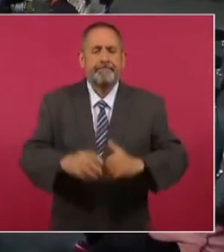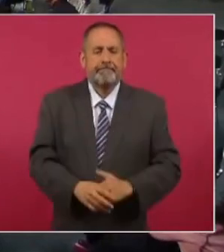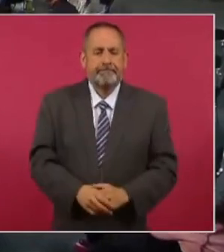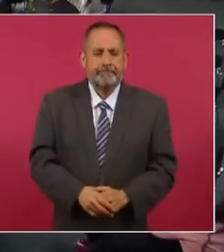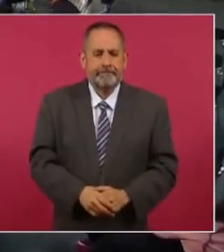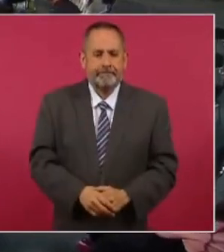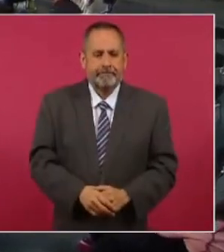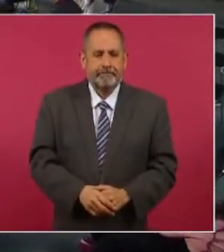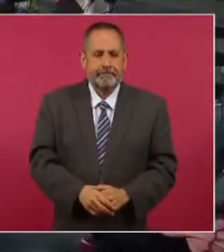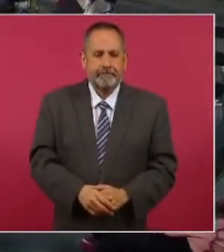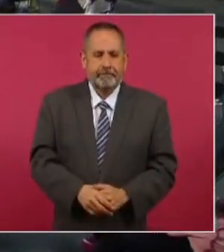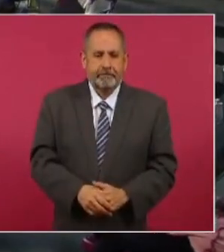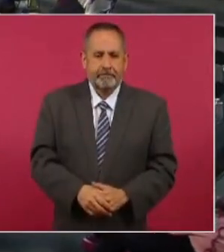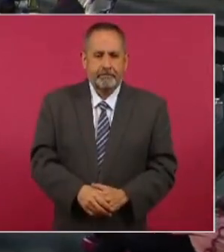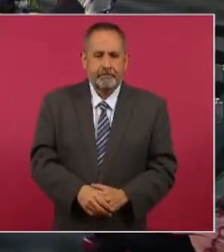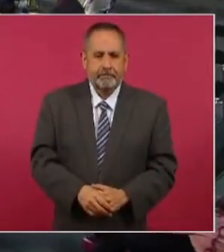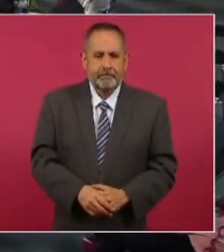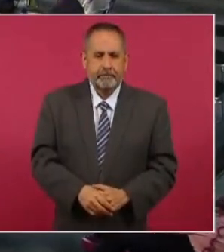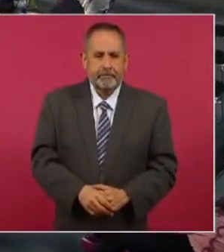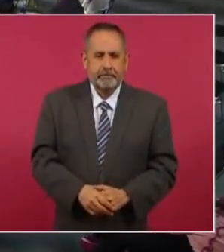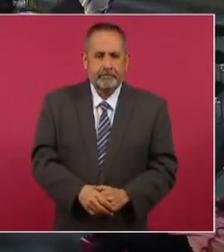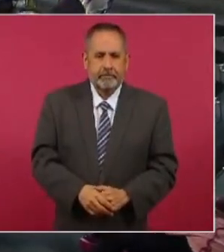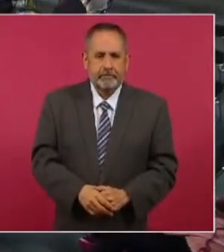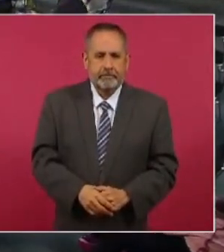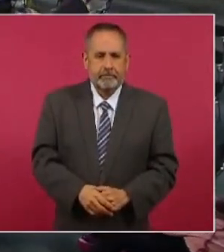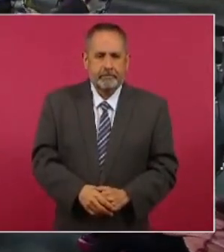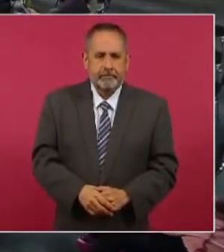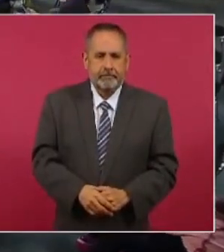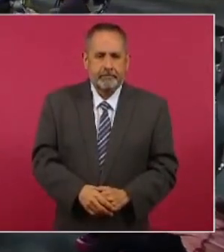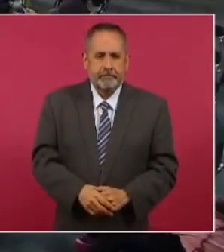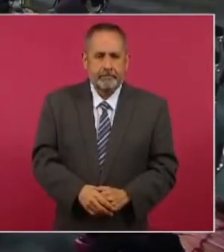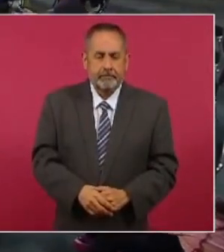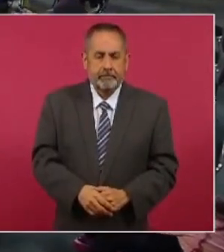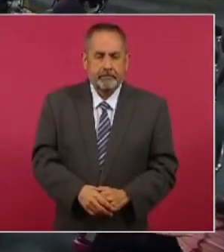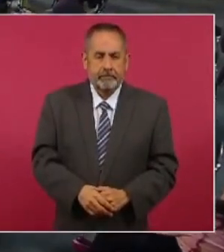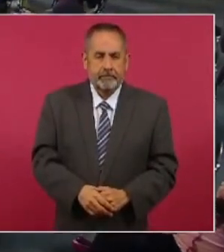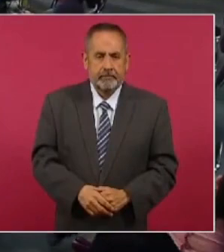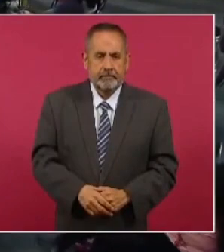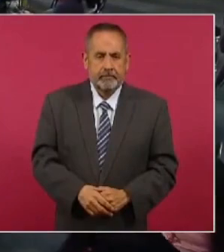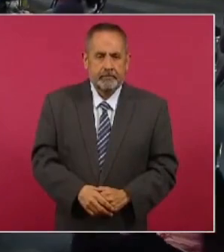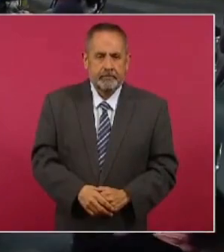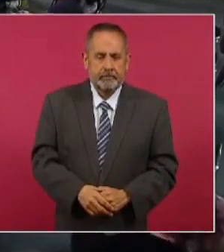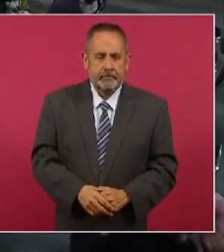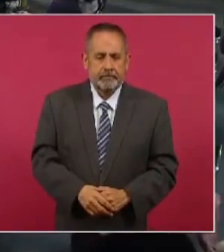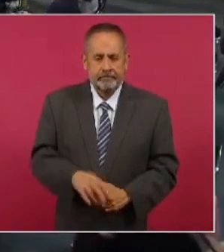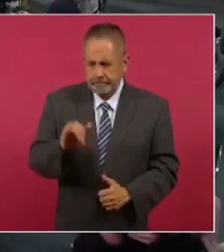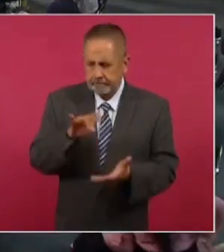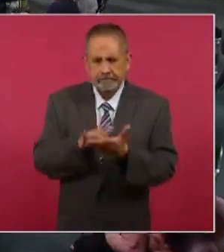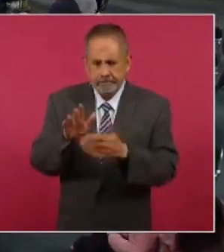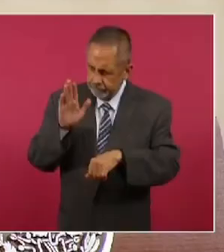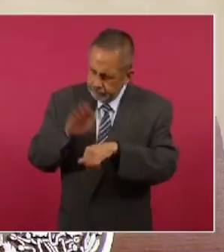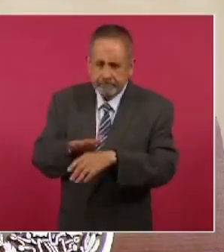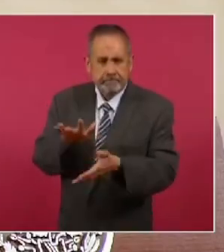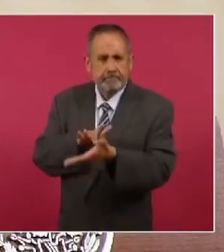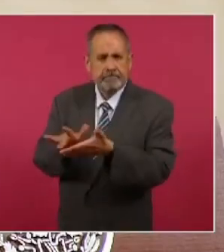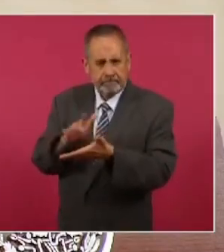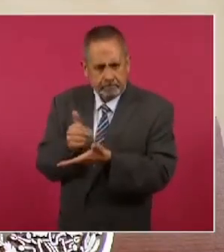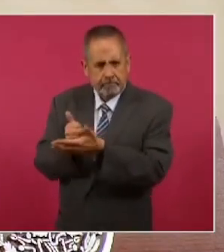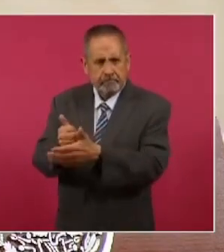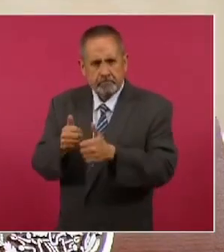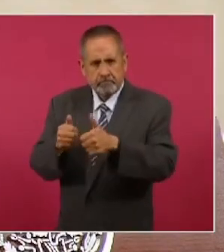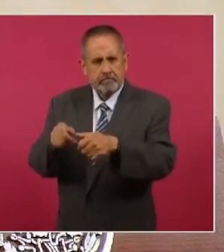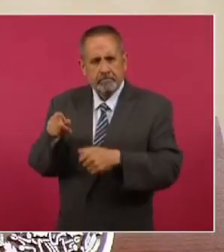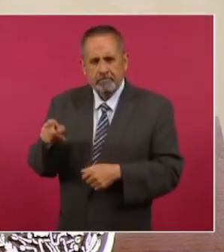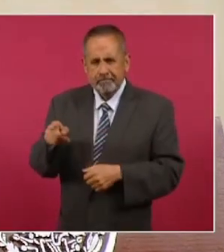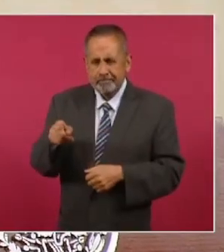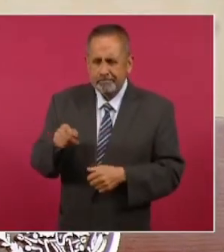mande se ha ayudado pero más sí